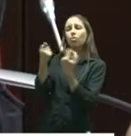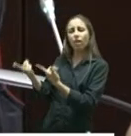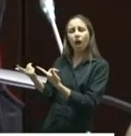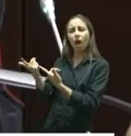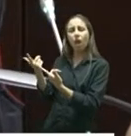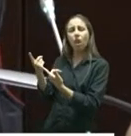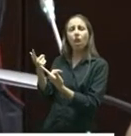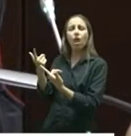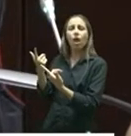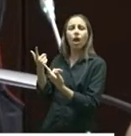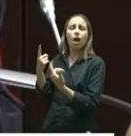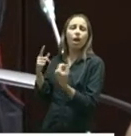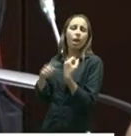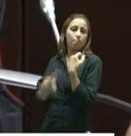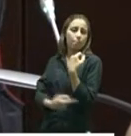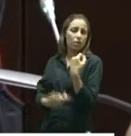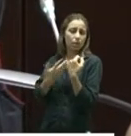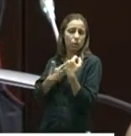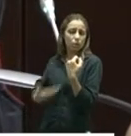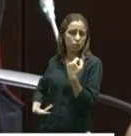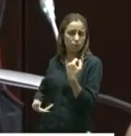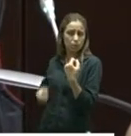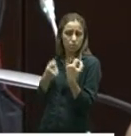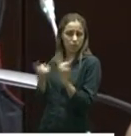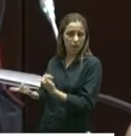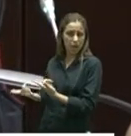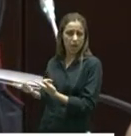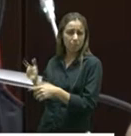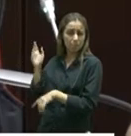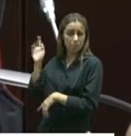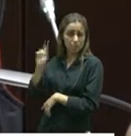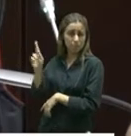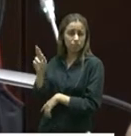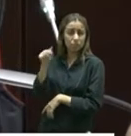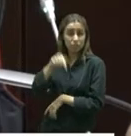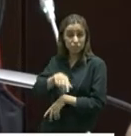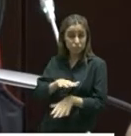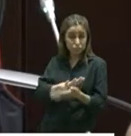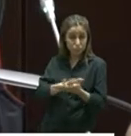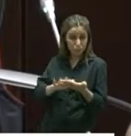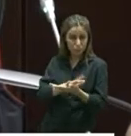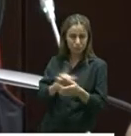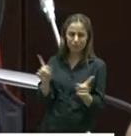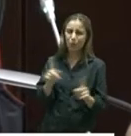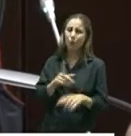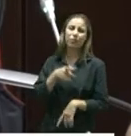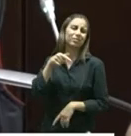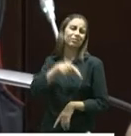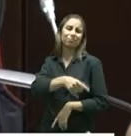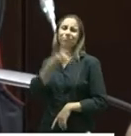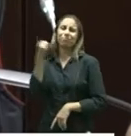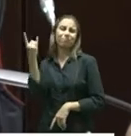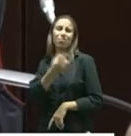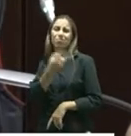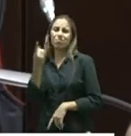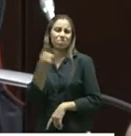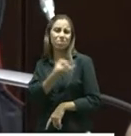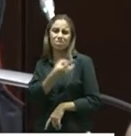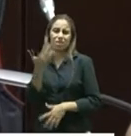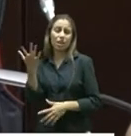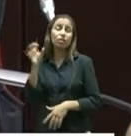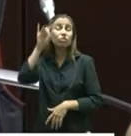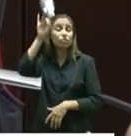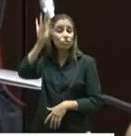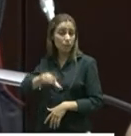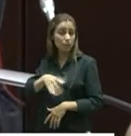resuelven el problema de la salud pública de Conjunto es mentira lo que dice el encabezado este proyecto solamente además teniendo en cuenta también